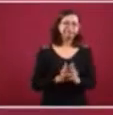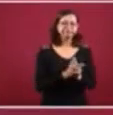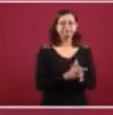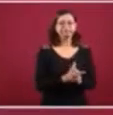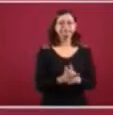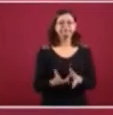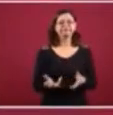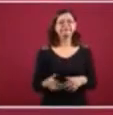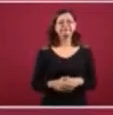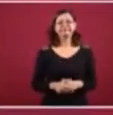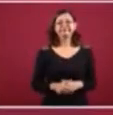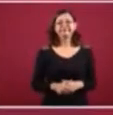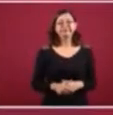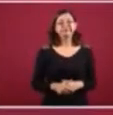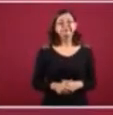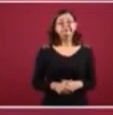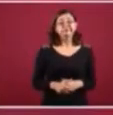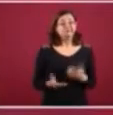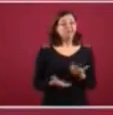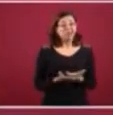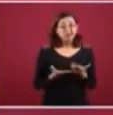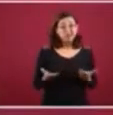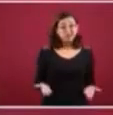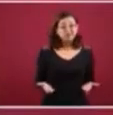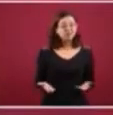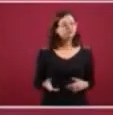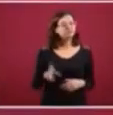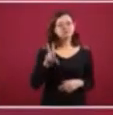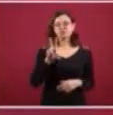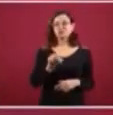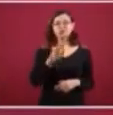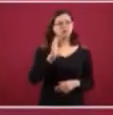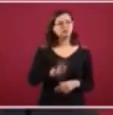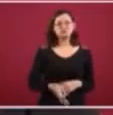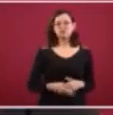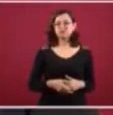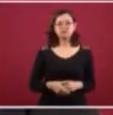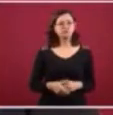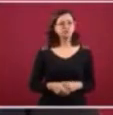Eso no lo vamos a hacer.